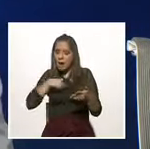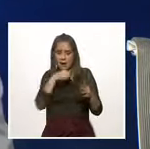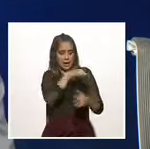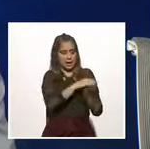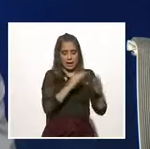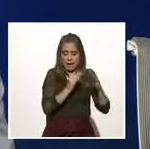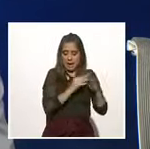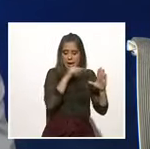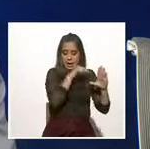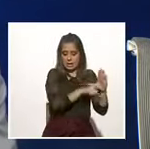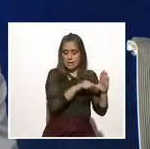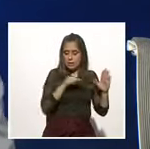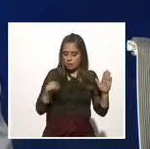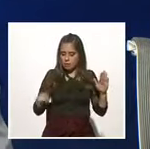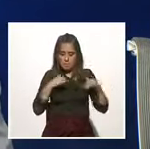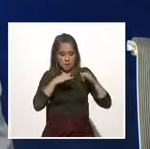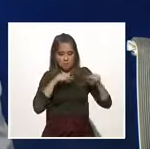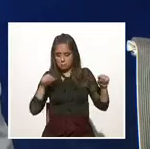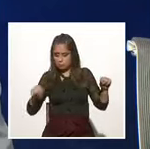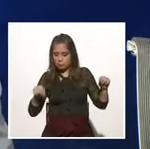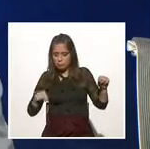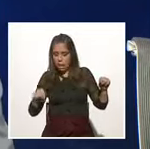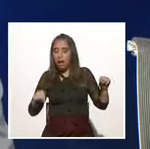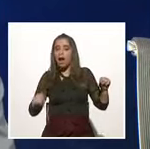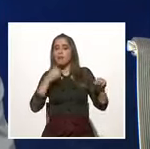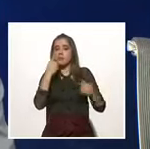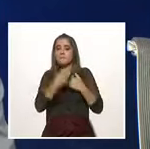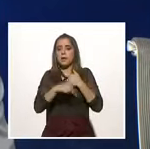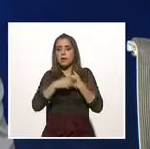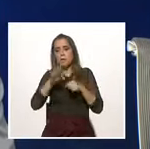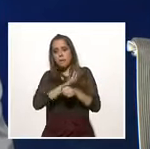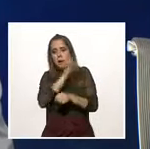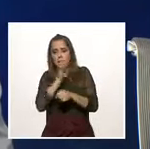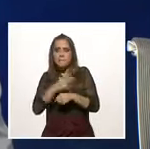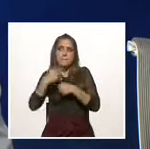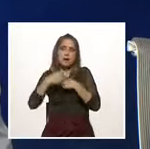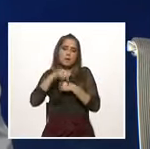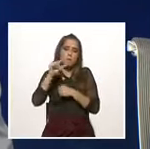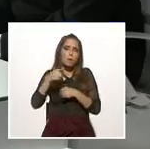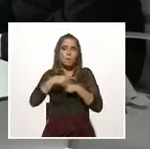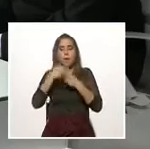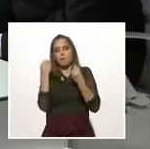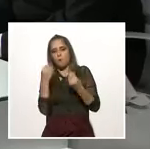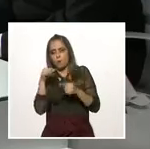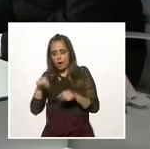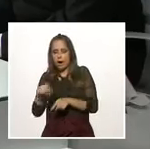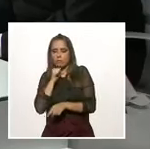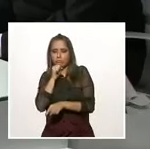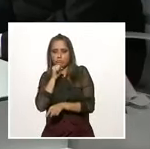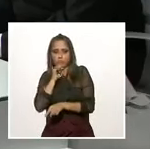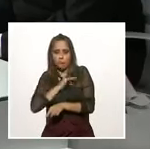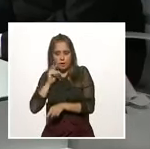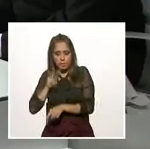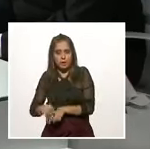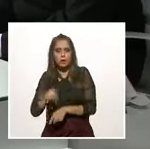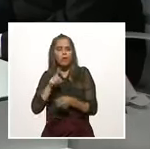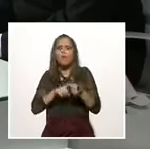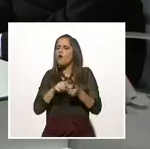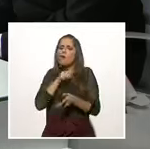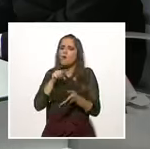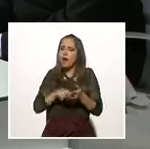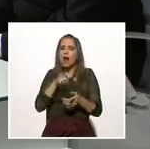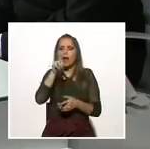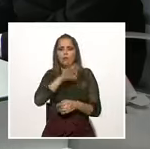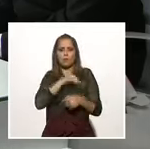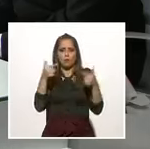aquí, entonces tengo este cierto número de riesgos, ¿no? Y sobre eso ¿dónde empiezas se busca? A trabajar. ¿En dónde lo buscas? Lo puedes encontrar si tú